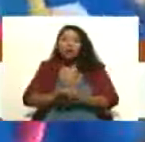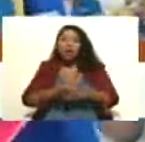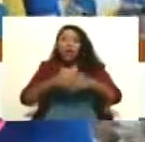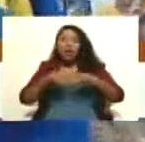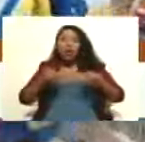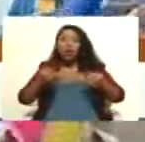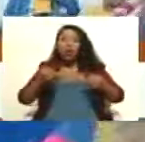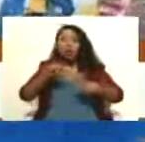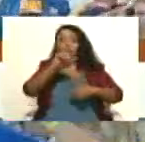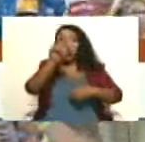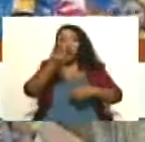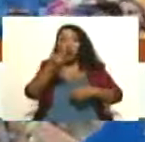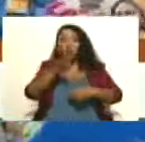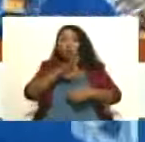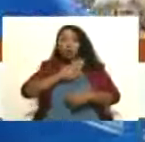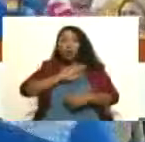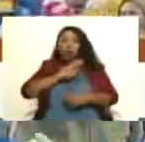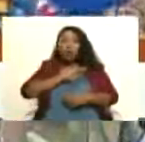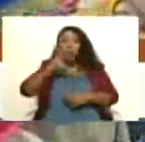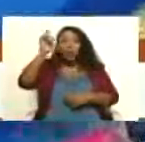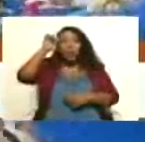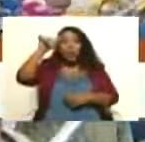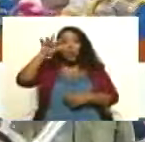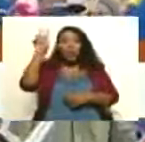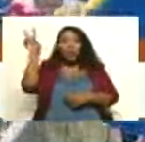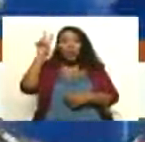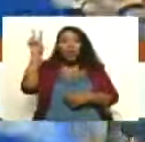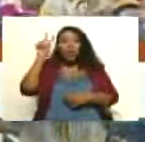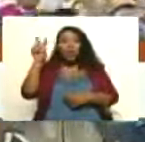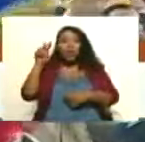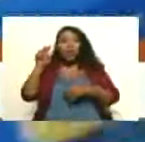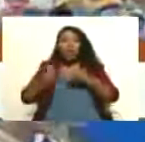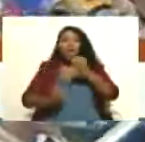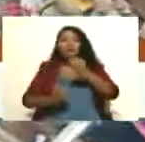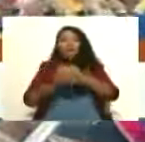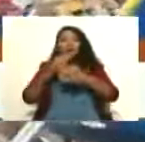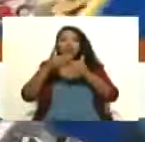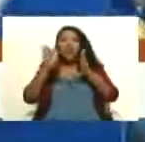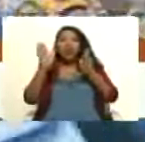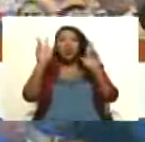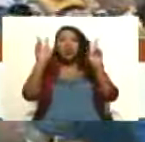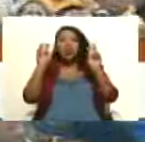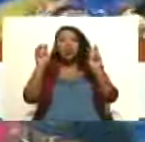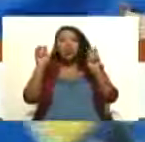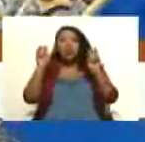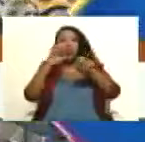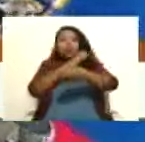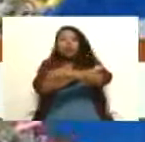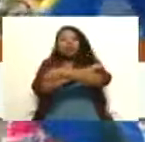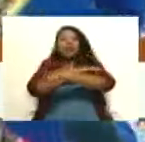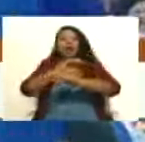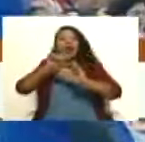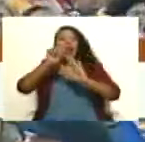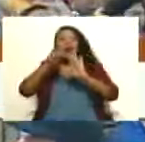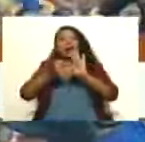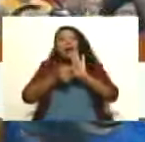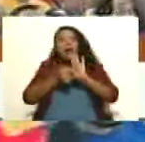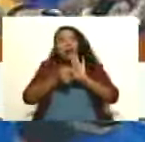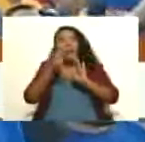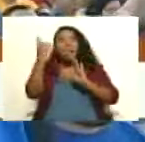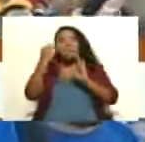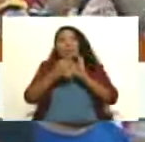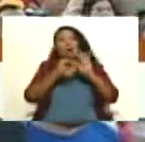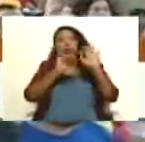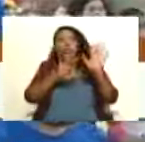territorio Esequibo le ha pertenecido al pueblo venezolano desde la creación de la Capitanía General. En 1777,